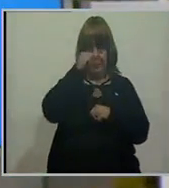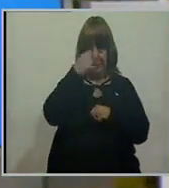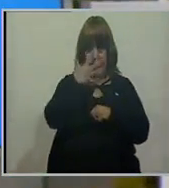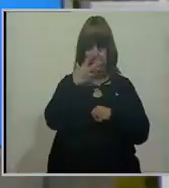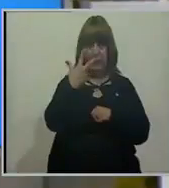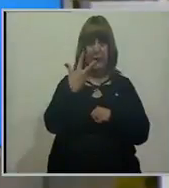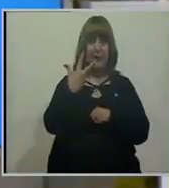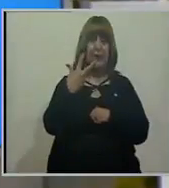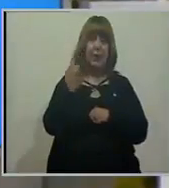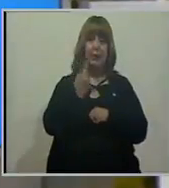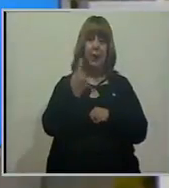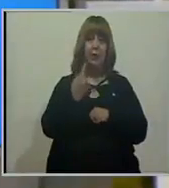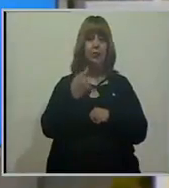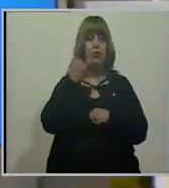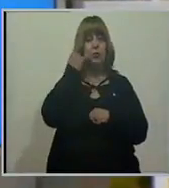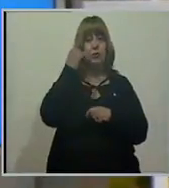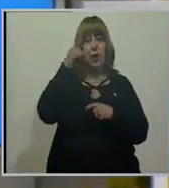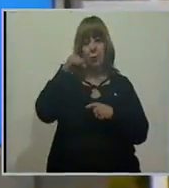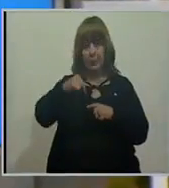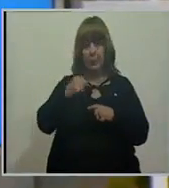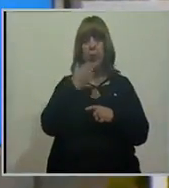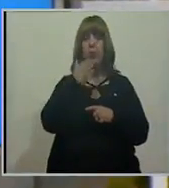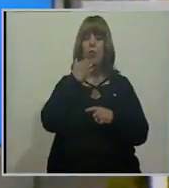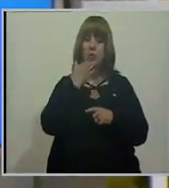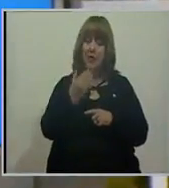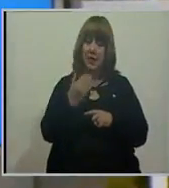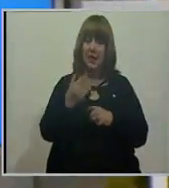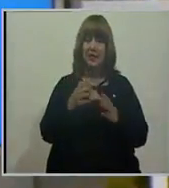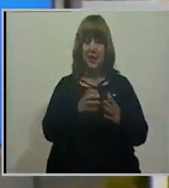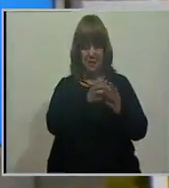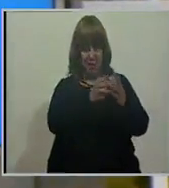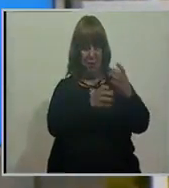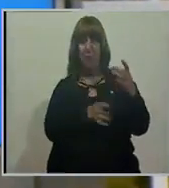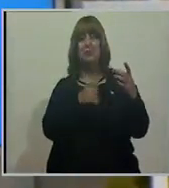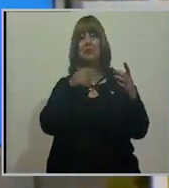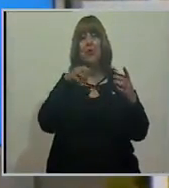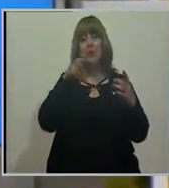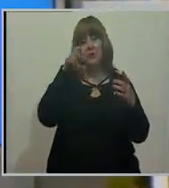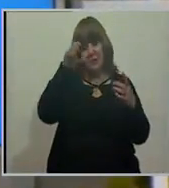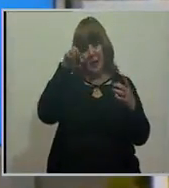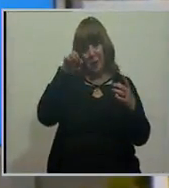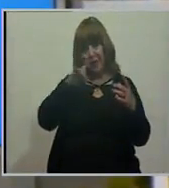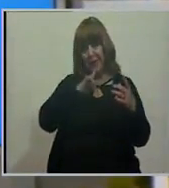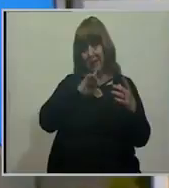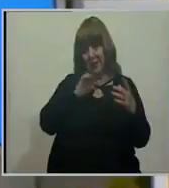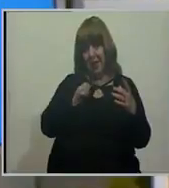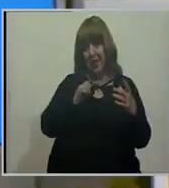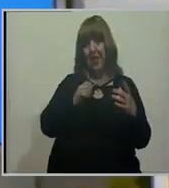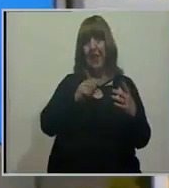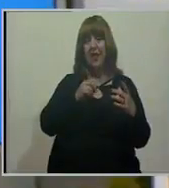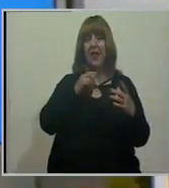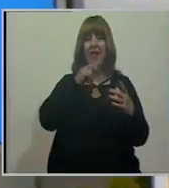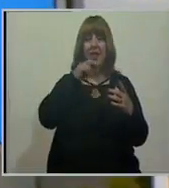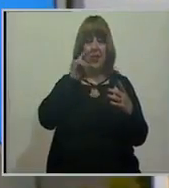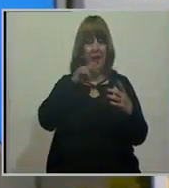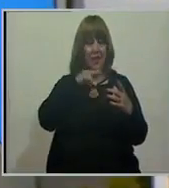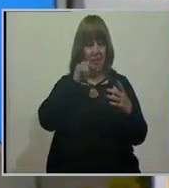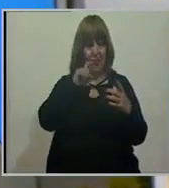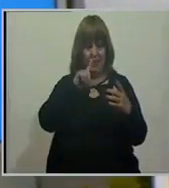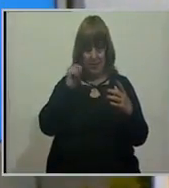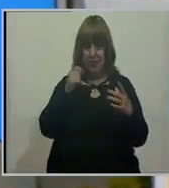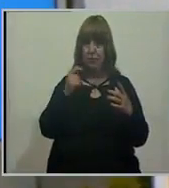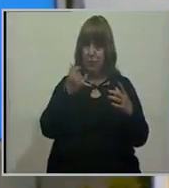7:53, nosotros a esta hora desayunamos. Muchas gracias a la gente de Cepita del Valle porque nos acompaña hace un montón de años. Cepita del Valle, que tiene todas las vitaminas